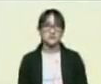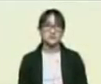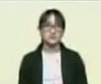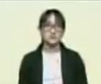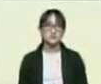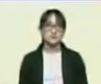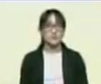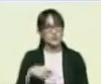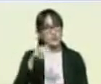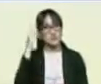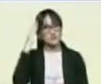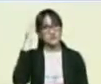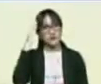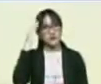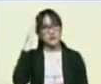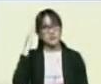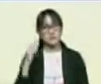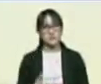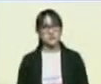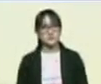Y ustedes saben,